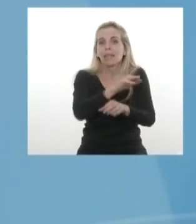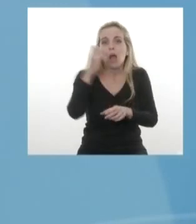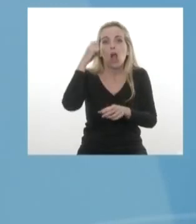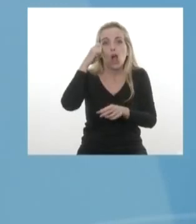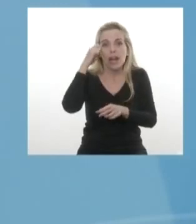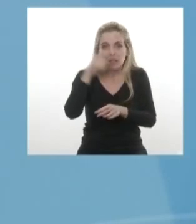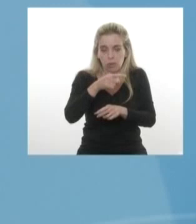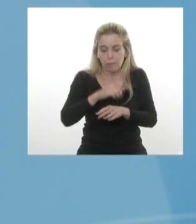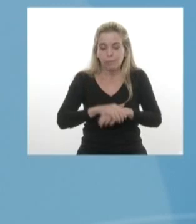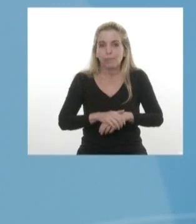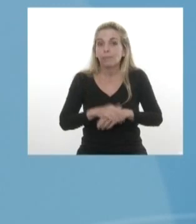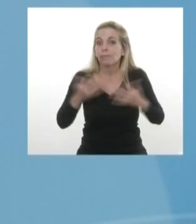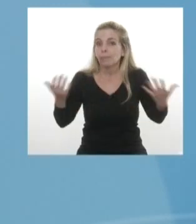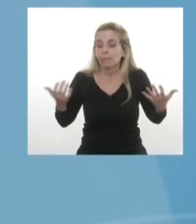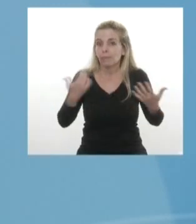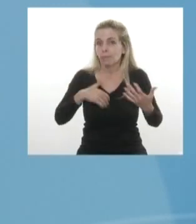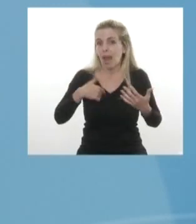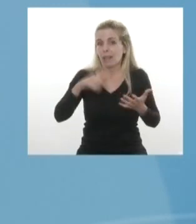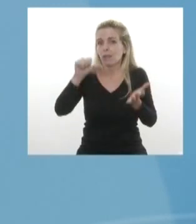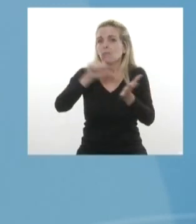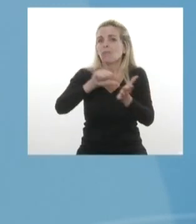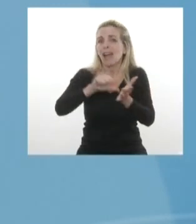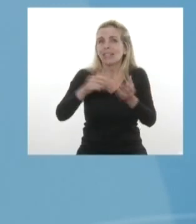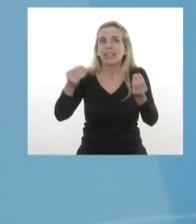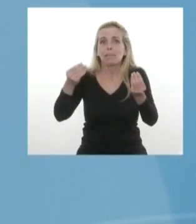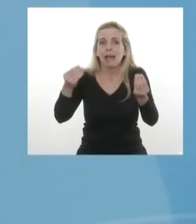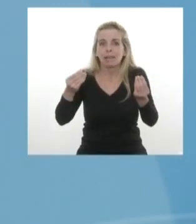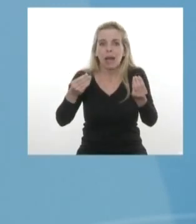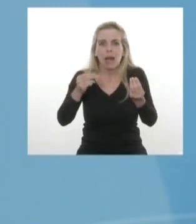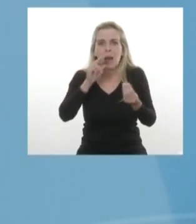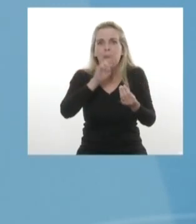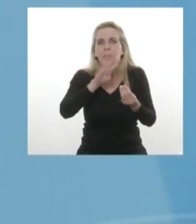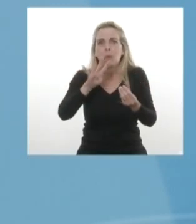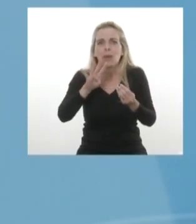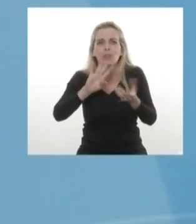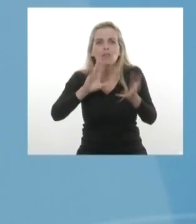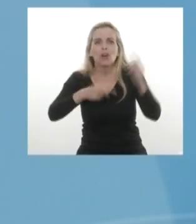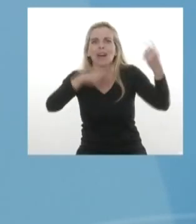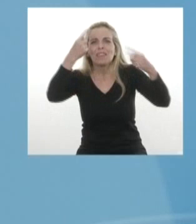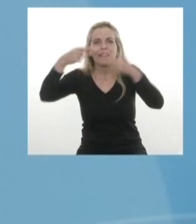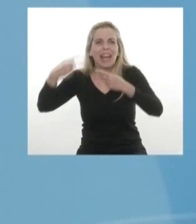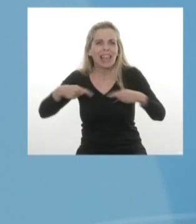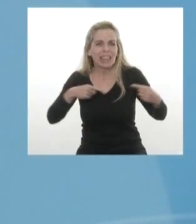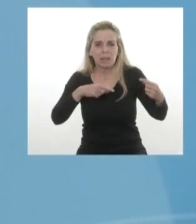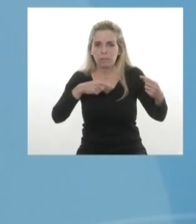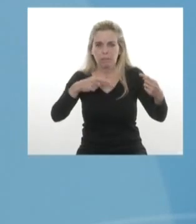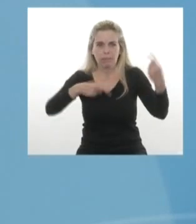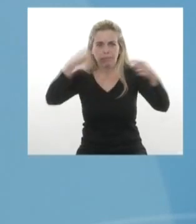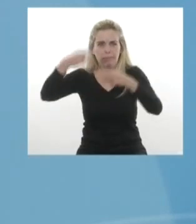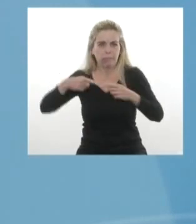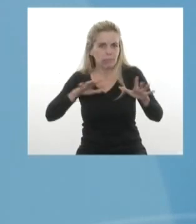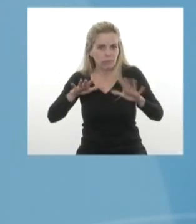Nacional. Un país no puede tener 24 estrategias sanitarias ante una situación tan